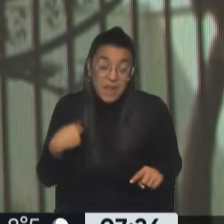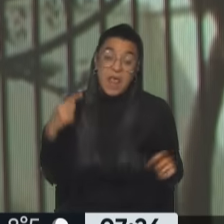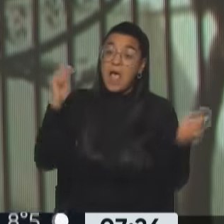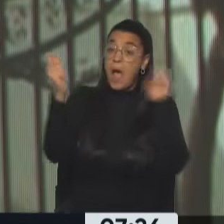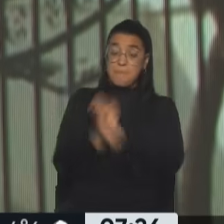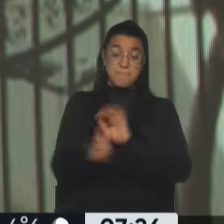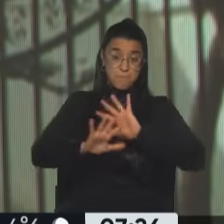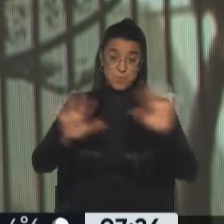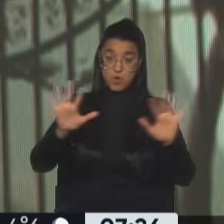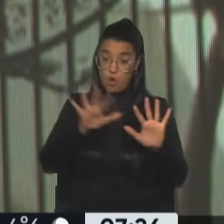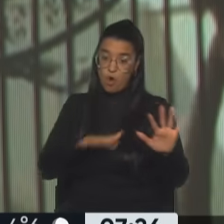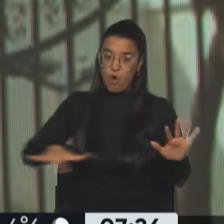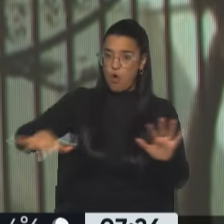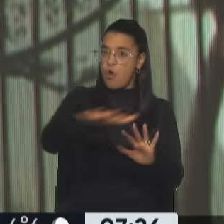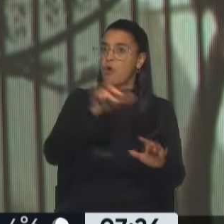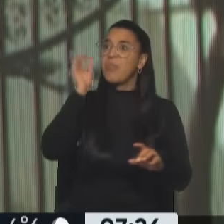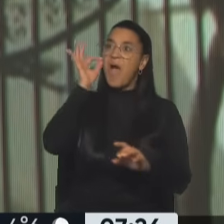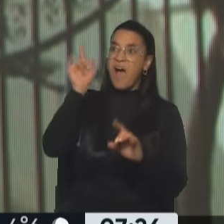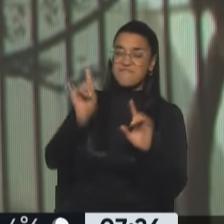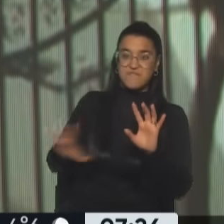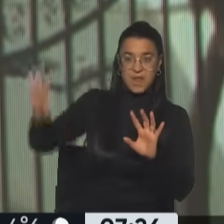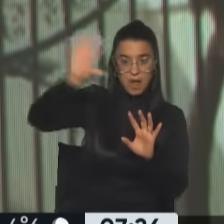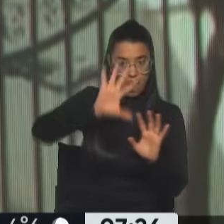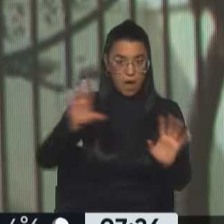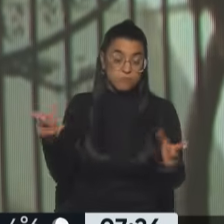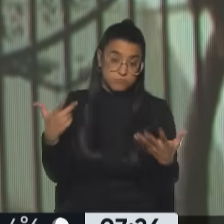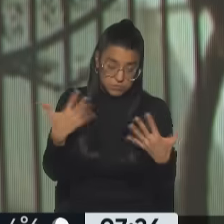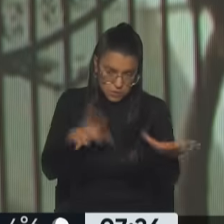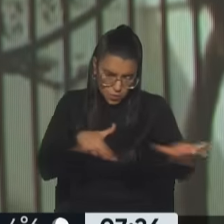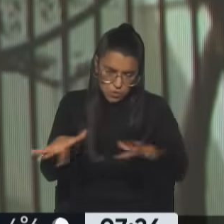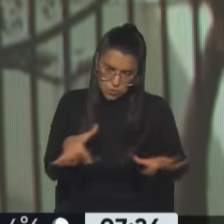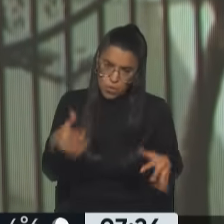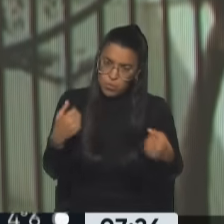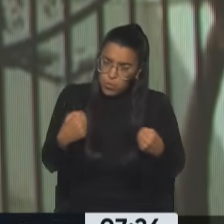cambio en el contexto regional africano, que ya muy duras situaciones